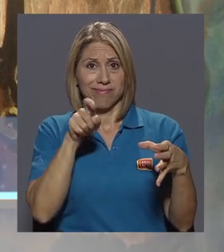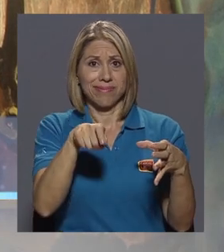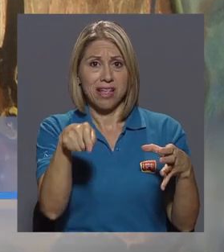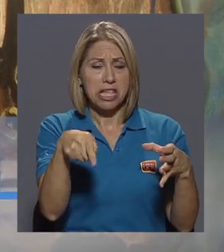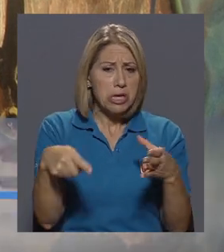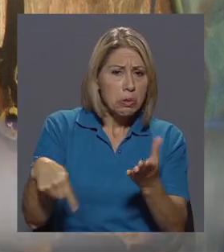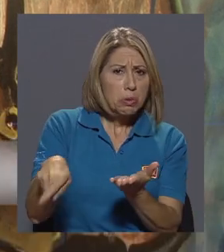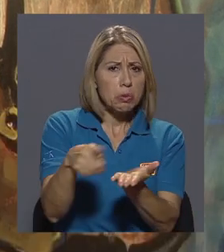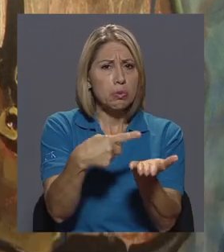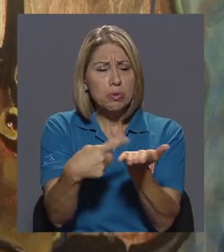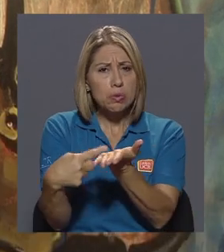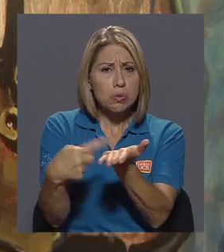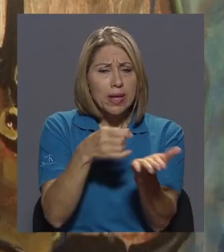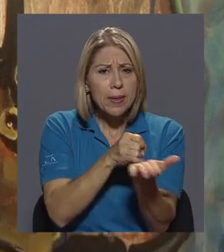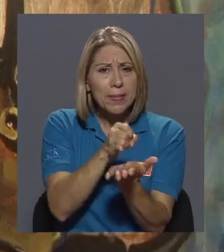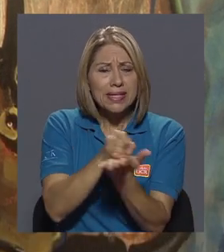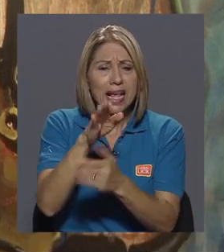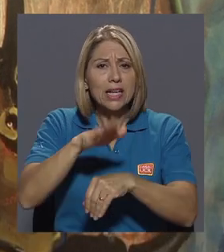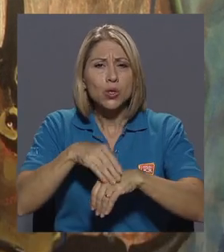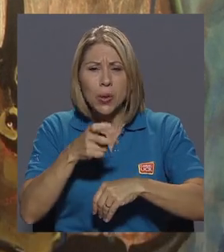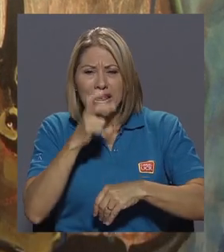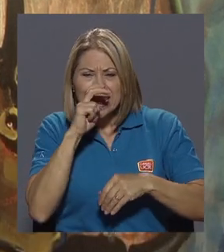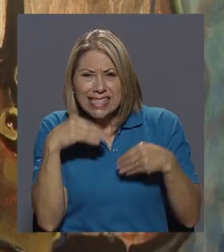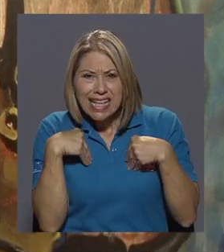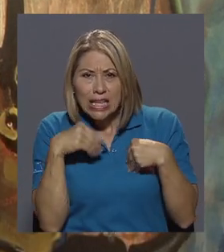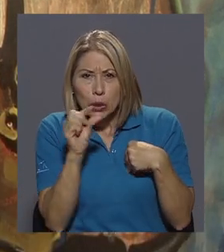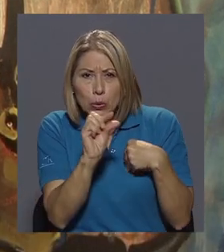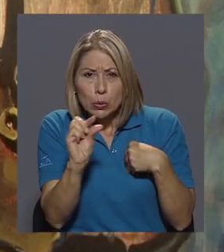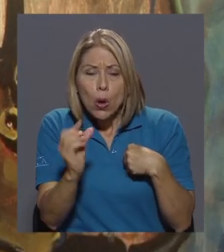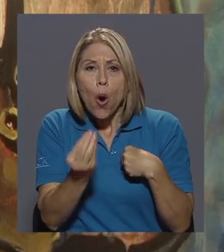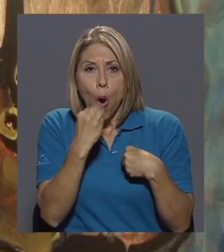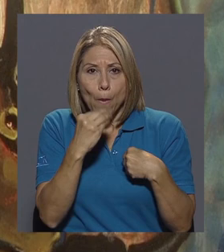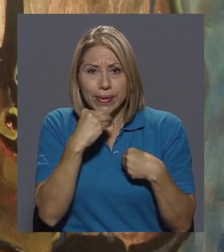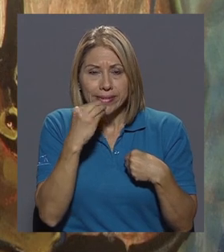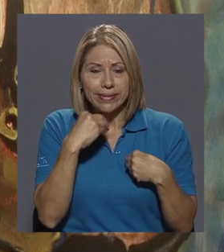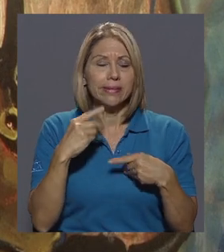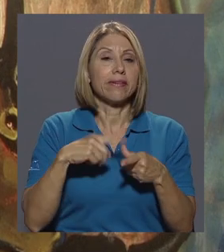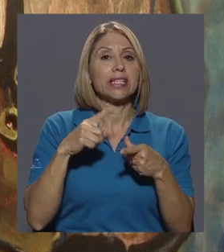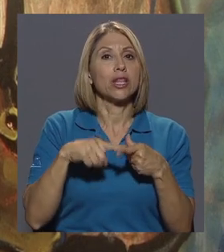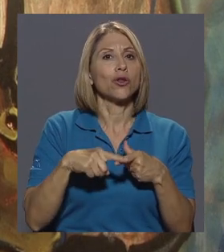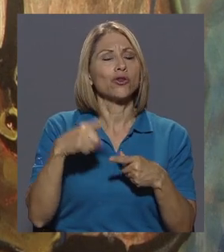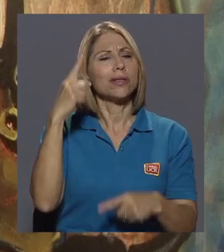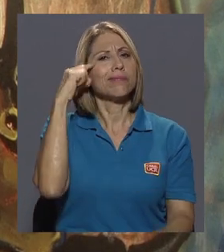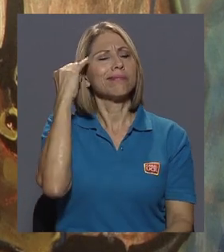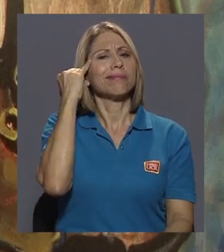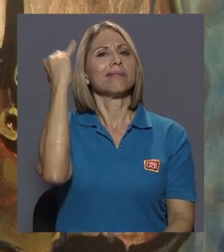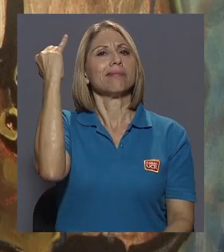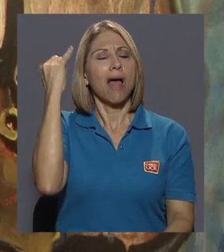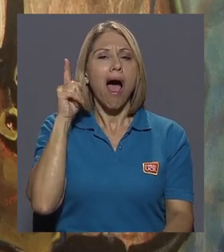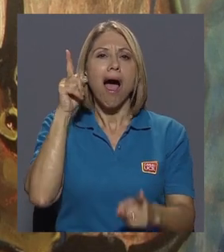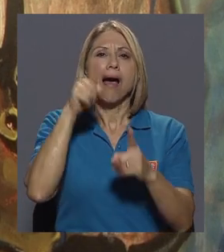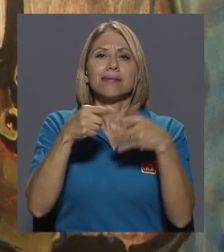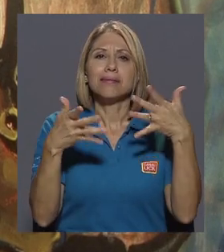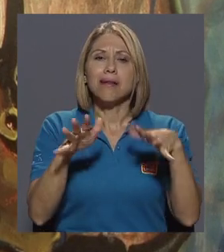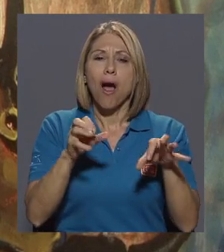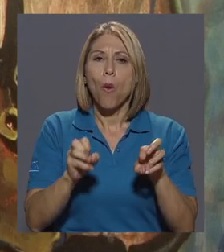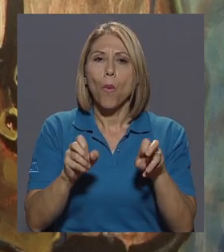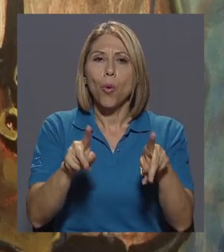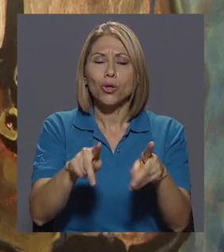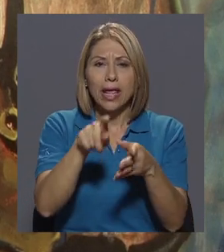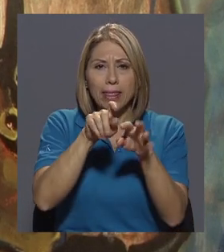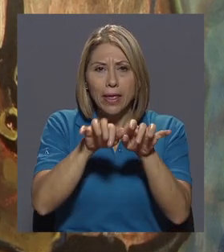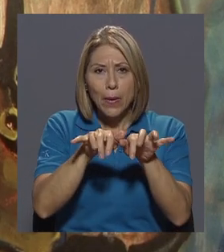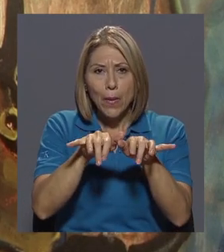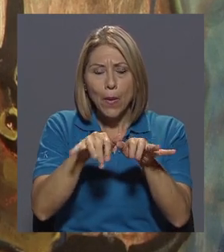empezamos a investigar sobre el tema de insectos comestibles. Entonces quedó la idea, ¿verdad?, hasta que tuvimos la oportunidad de